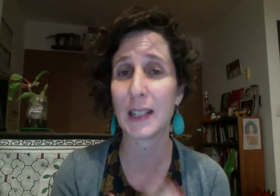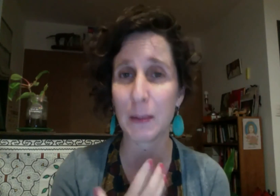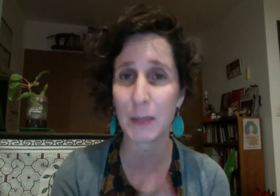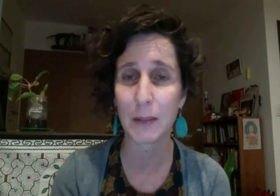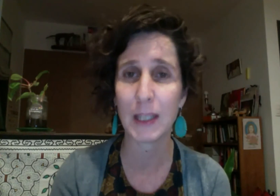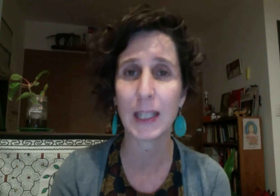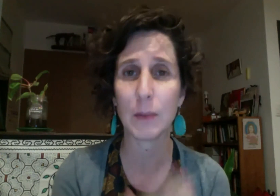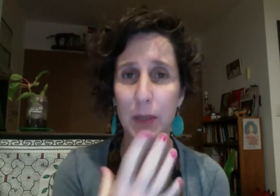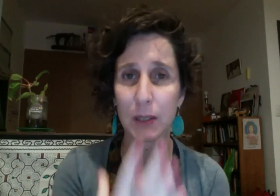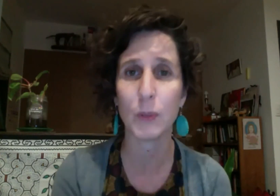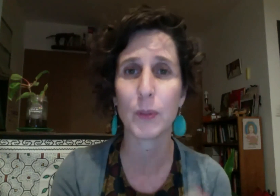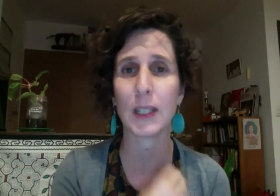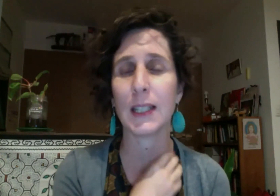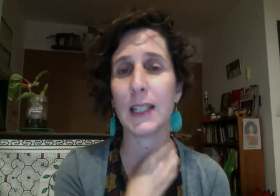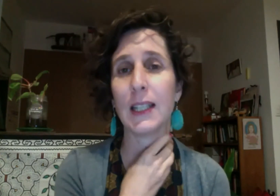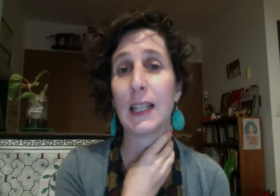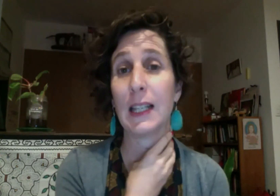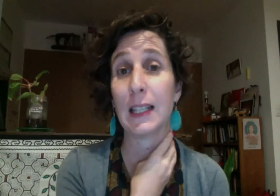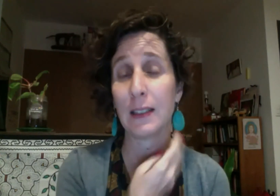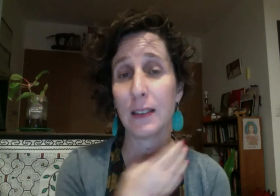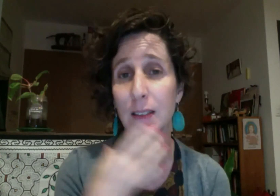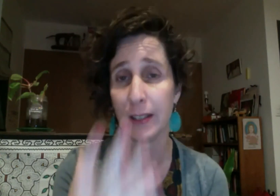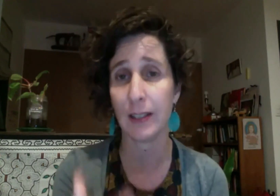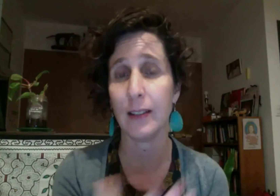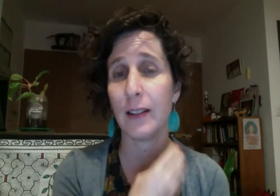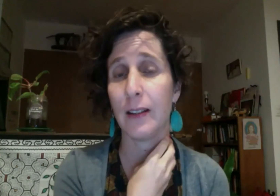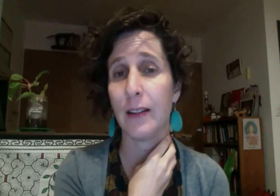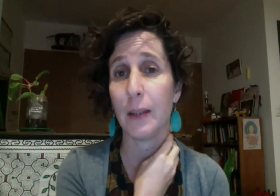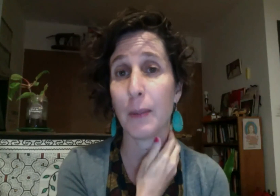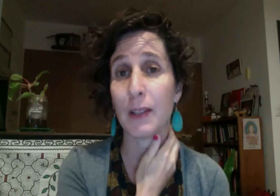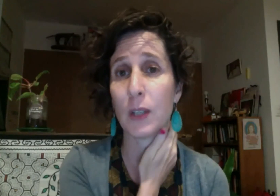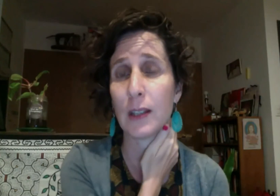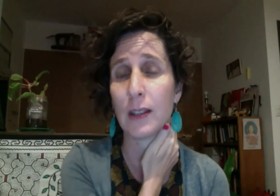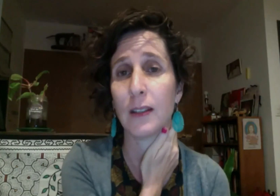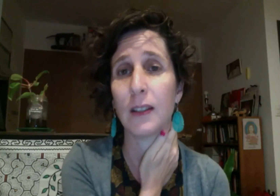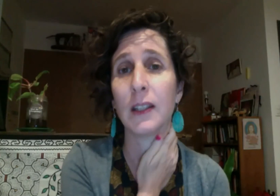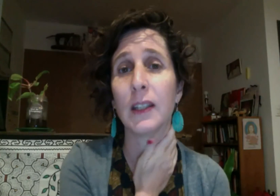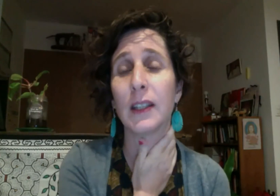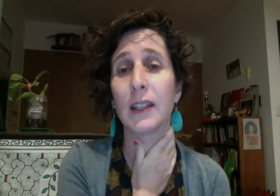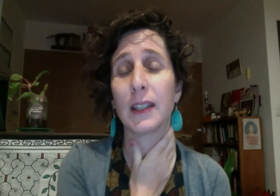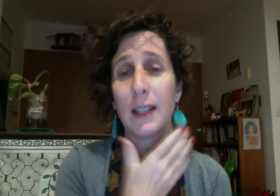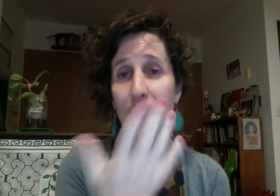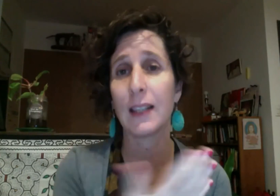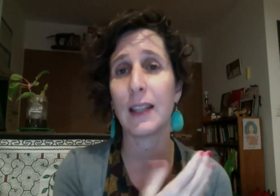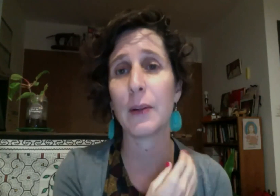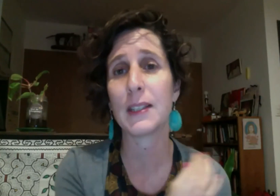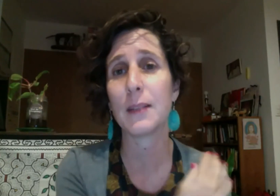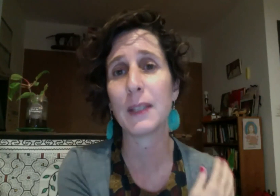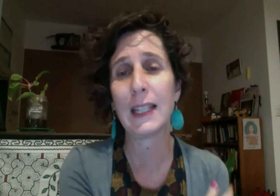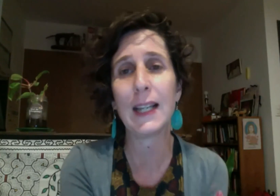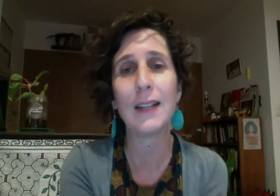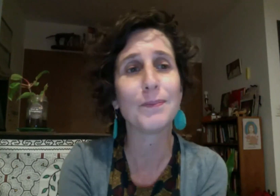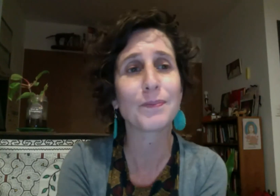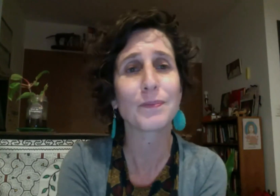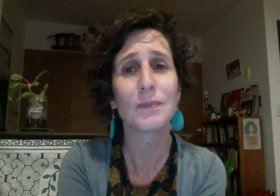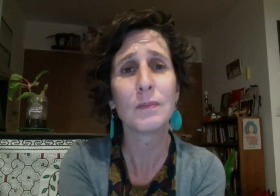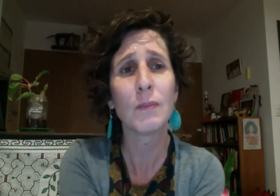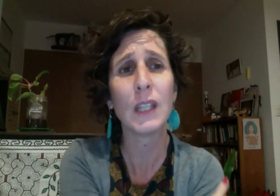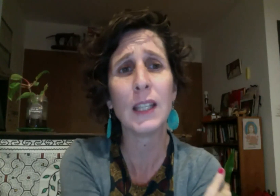parece realmente vital, me parece muy importante que le den el espacio que le han dado en este material,